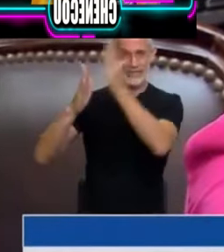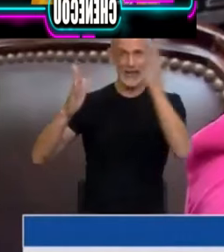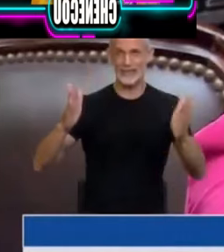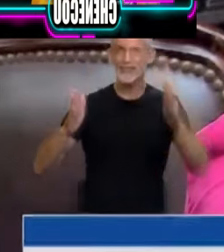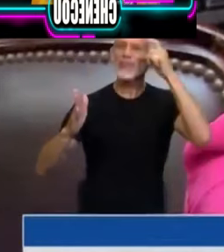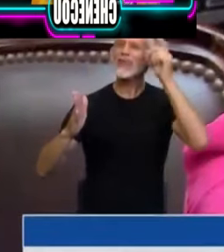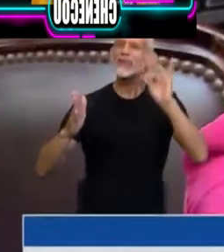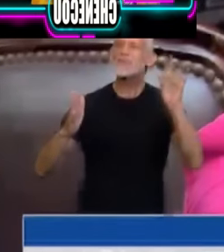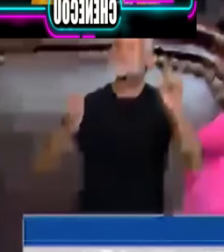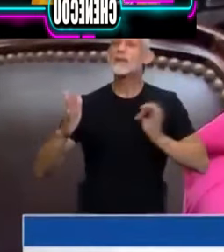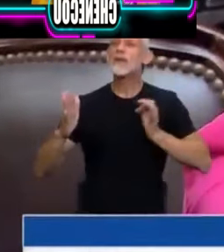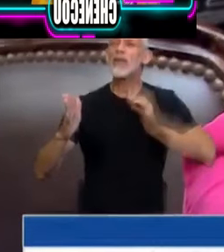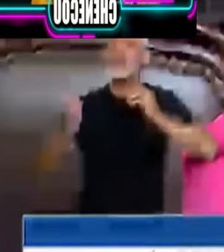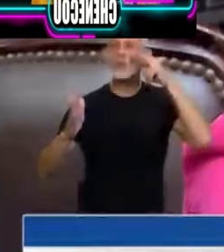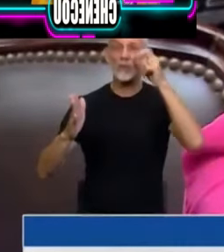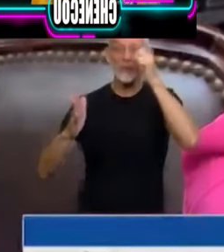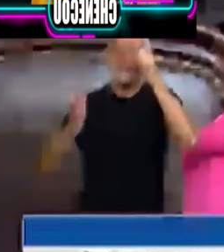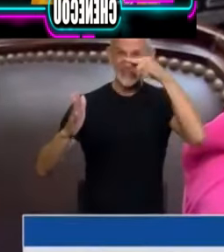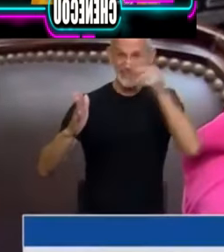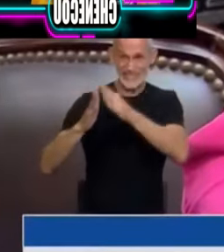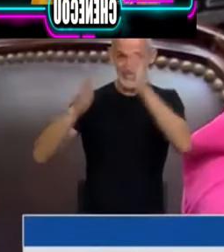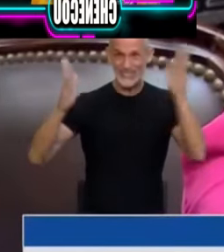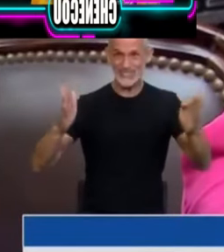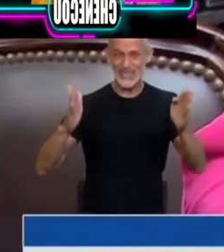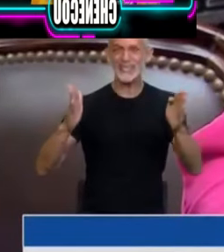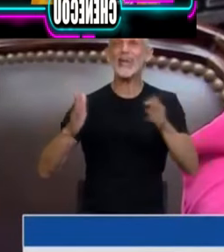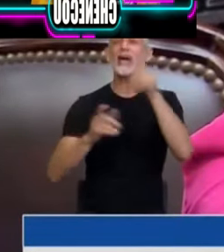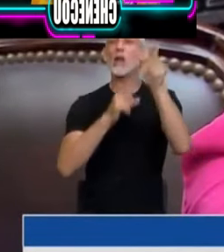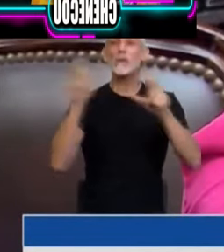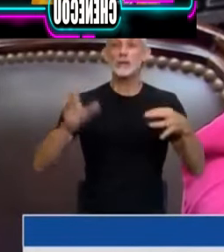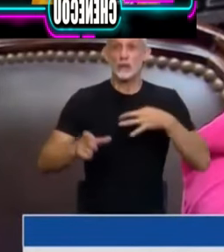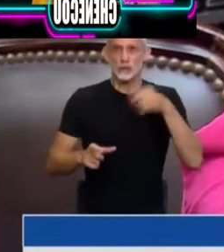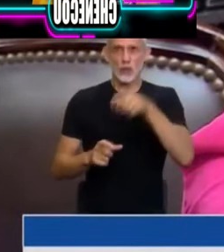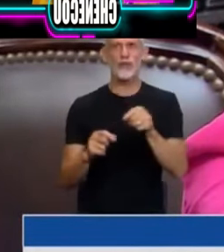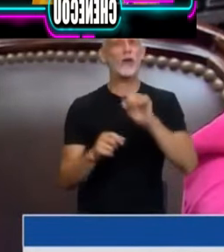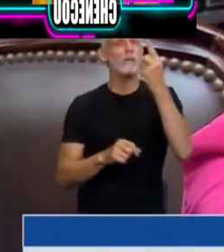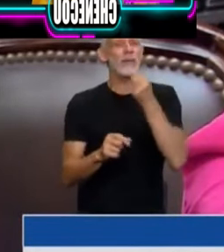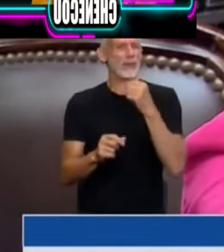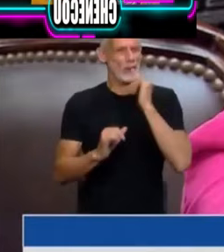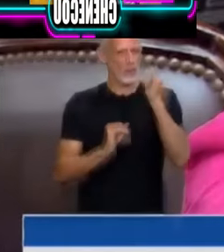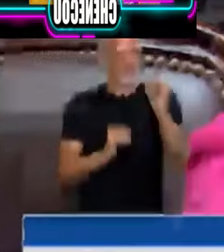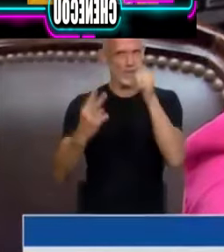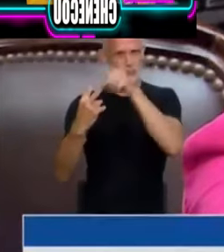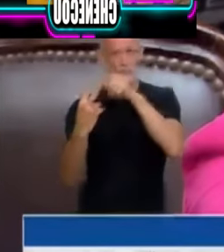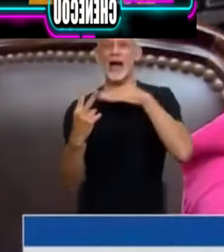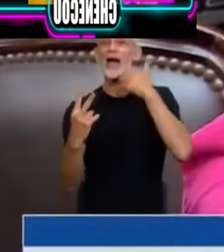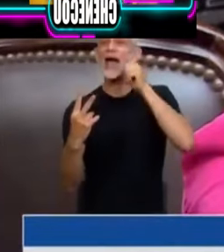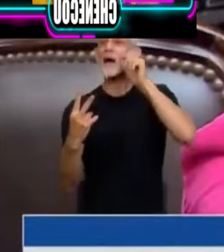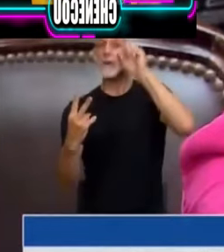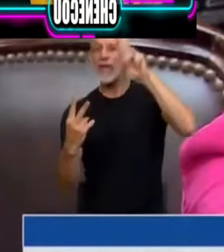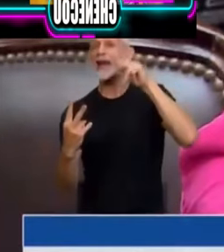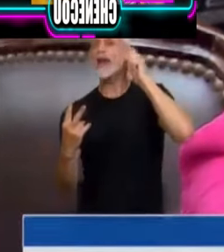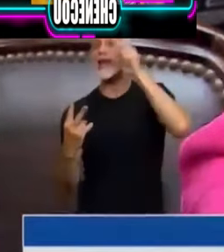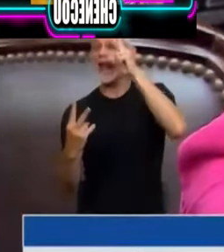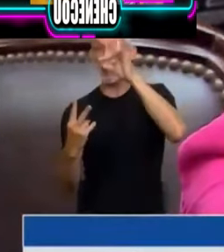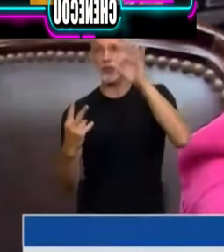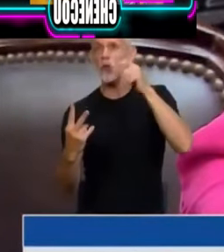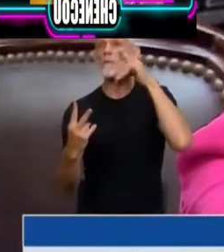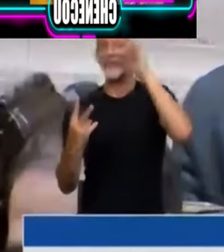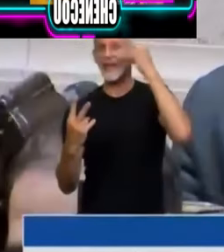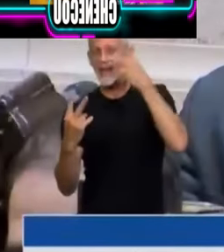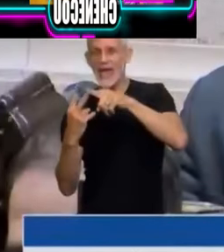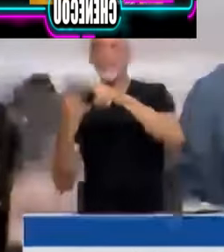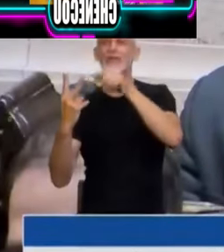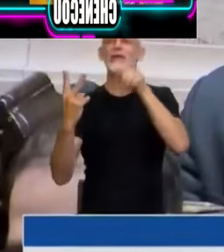y 10 de diciembre de 2027 a los ciudadanos mencionados en primer término, Javier Gerardo Milei y